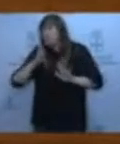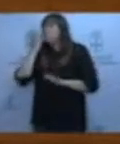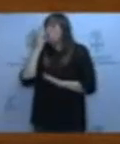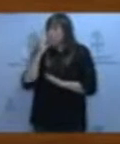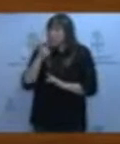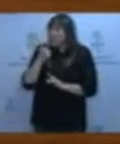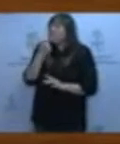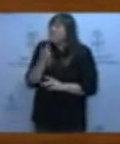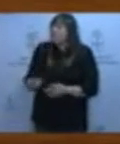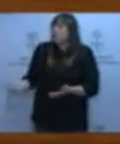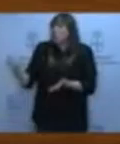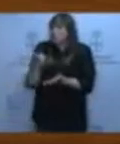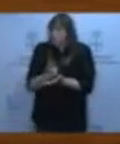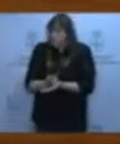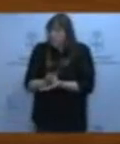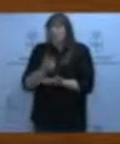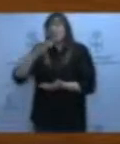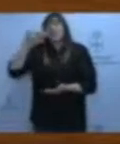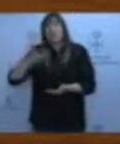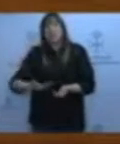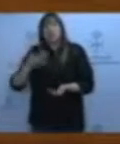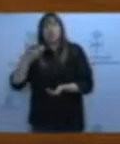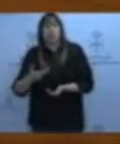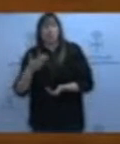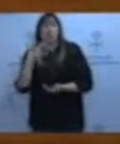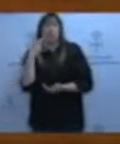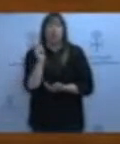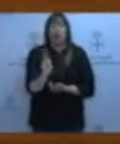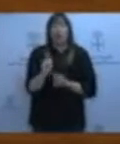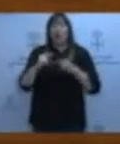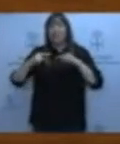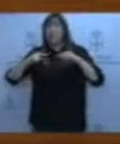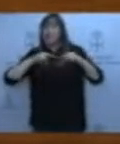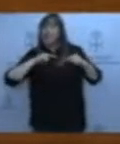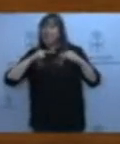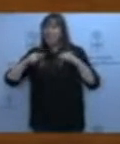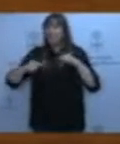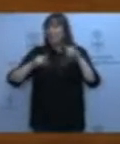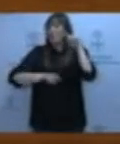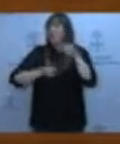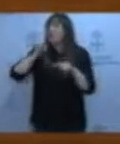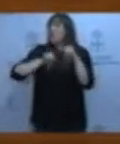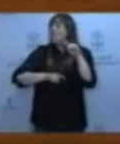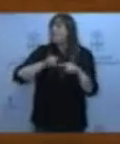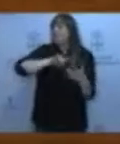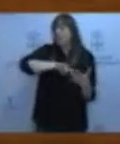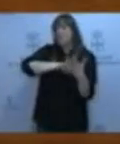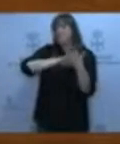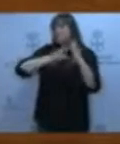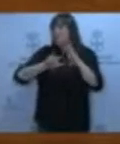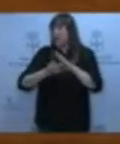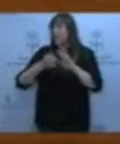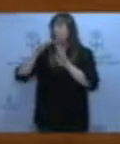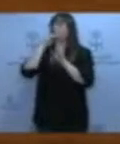recalcar que la importancia que tiene que este tipo de decisiones se tomen en función de un plan o un programa claro